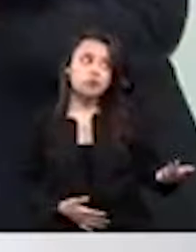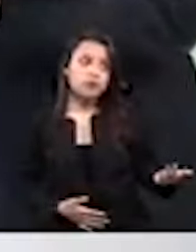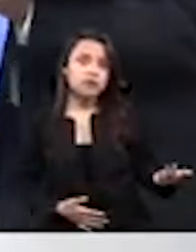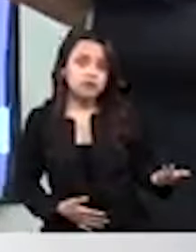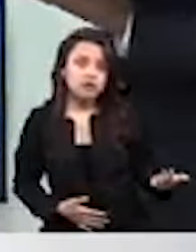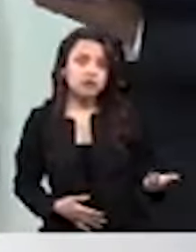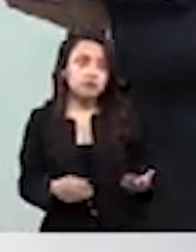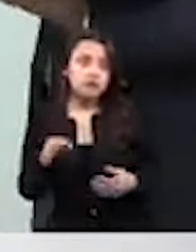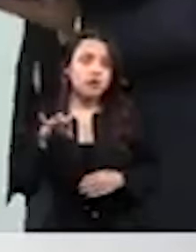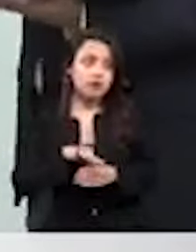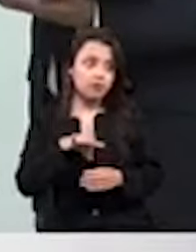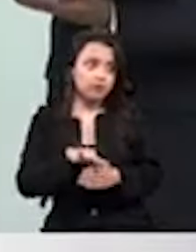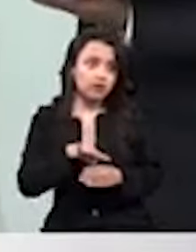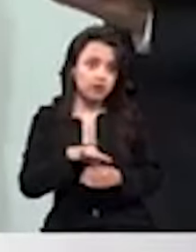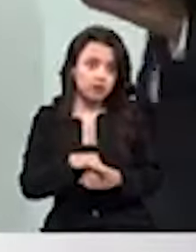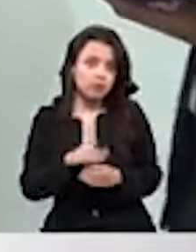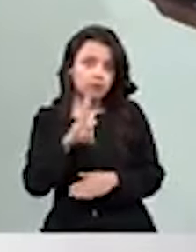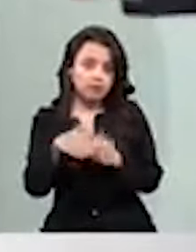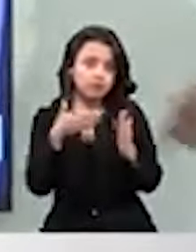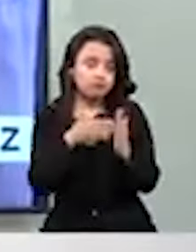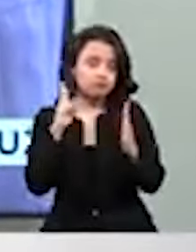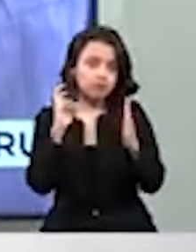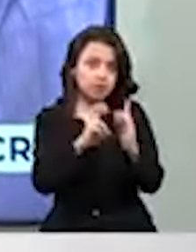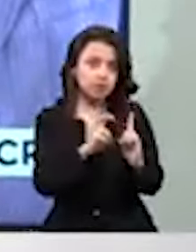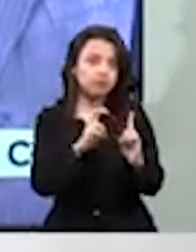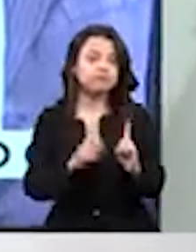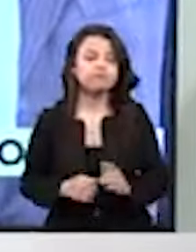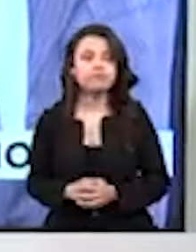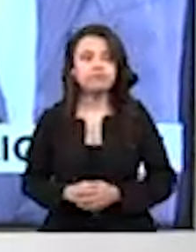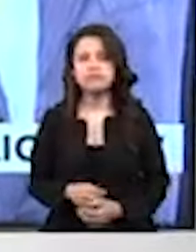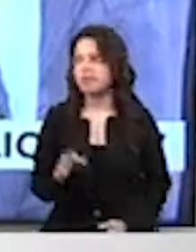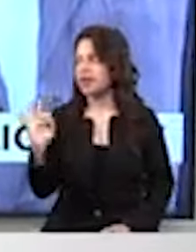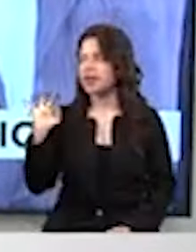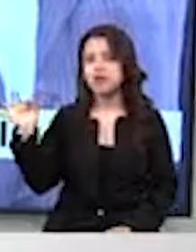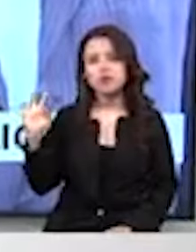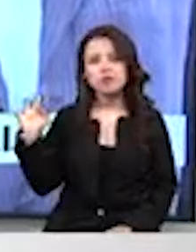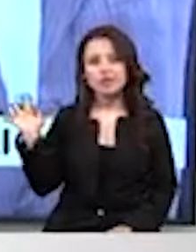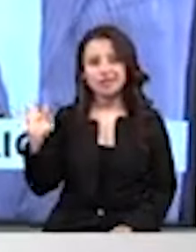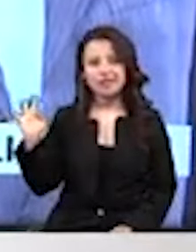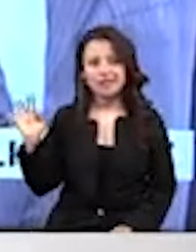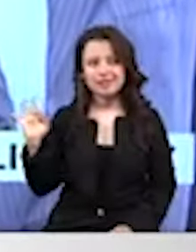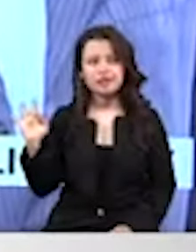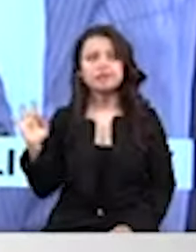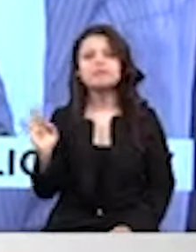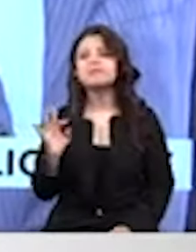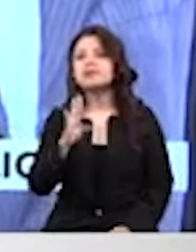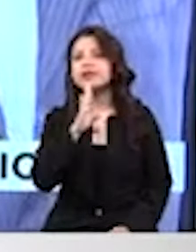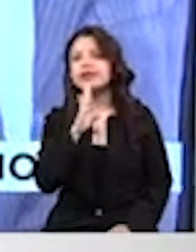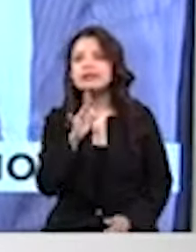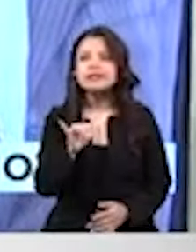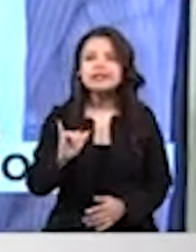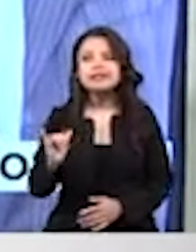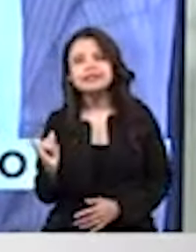votar porque se formule cargos. Claro que sí, porque se abre la investigación. ¿Y estos tres? Y estos tres últimos, Juan Diego, son los tibios.